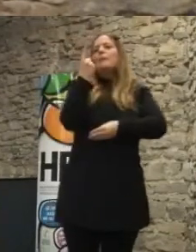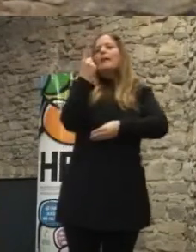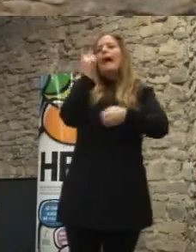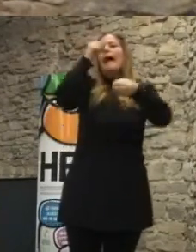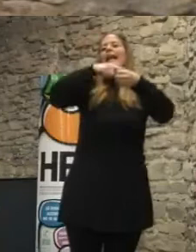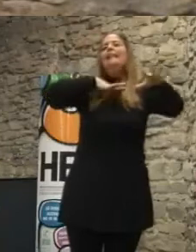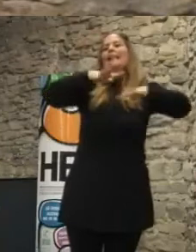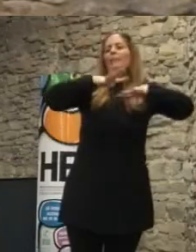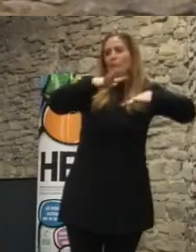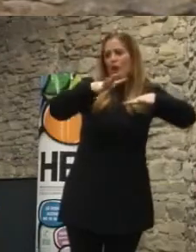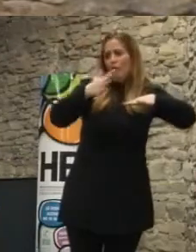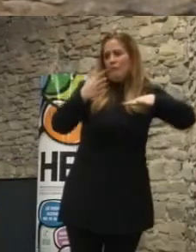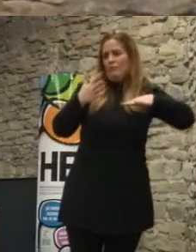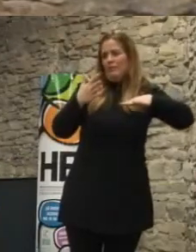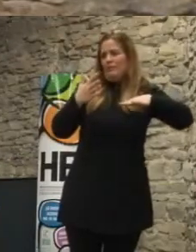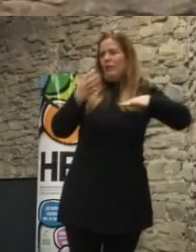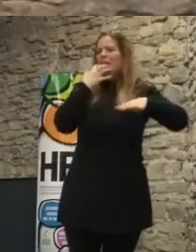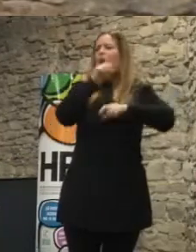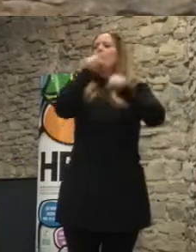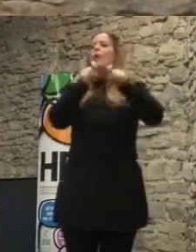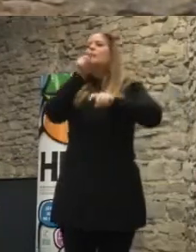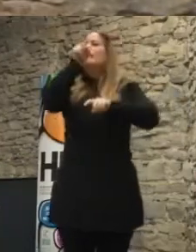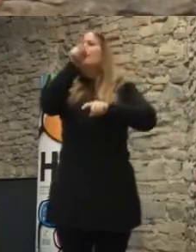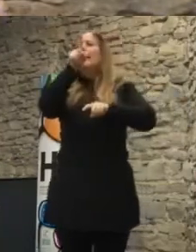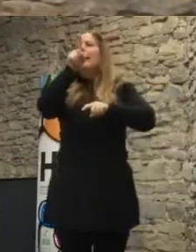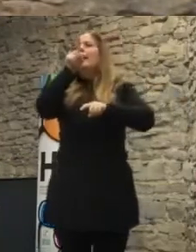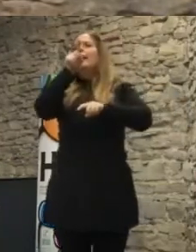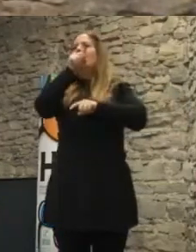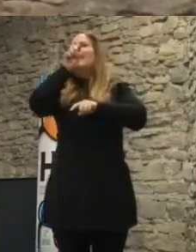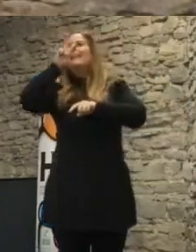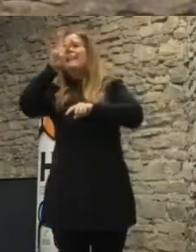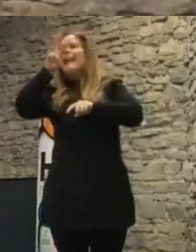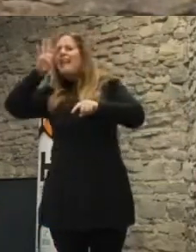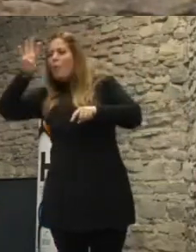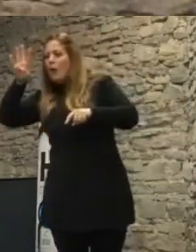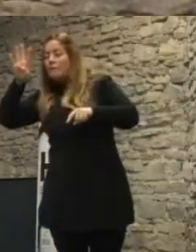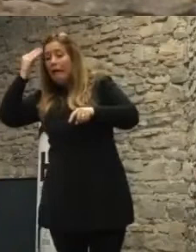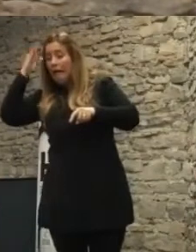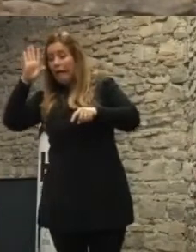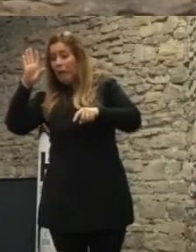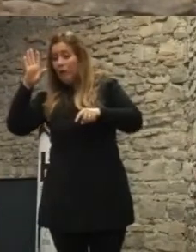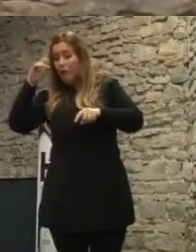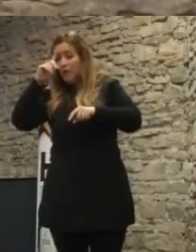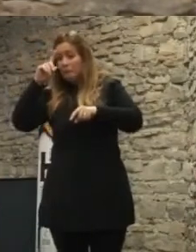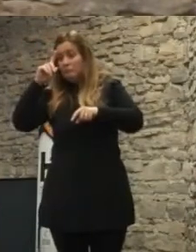tú un minuto, ¿no? Pero la primera, creo, la tercera y la cuarta intervención iban en la dirección esta